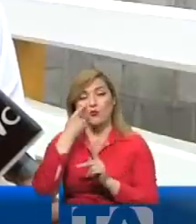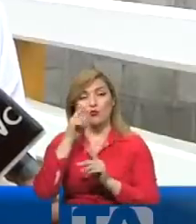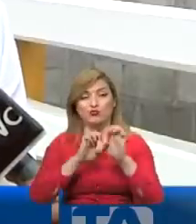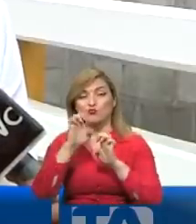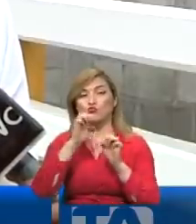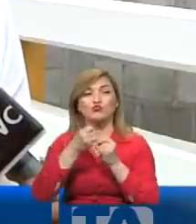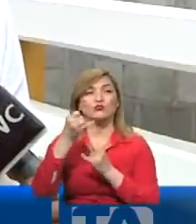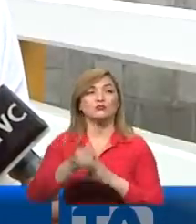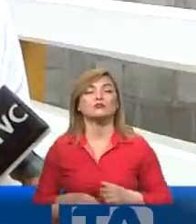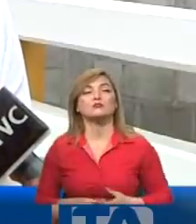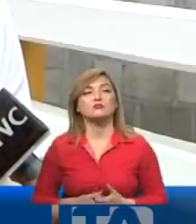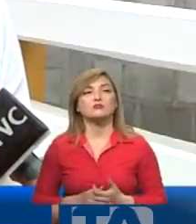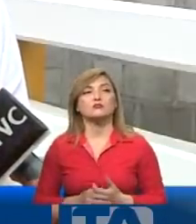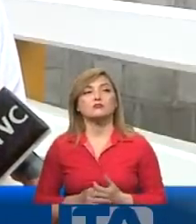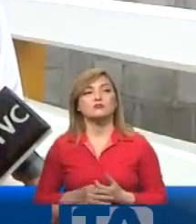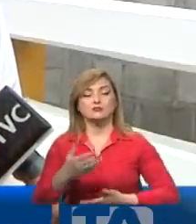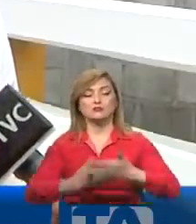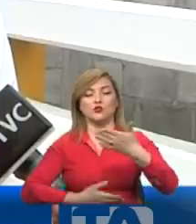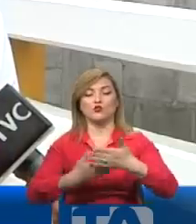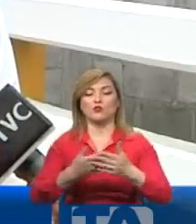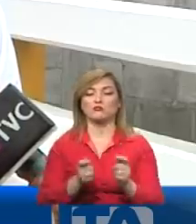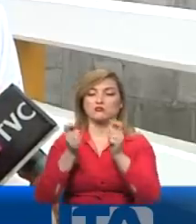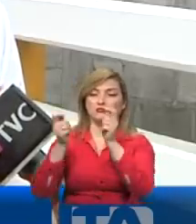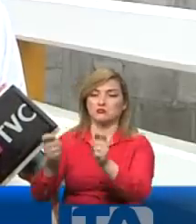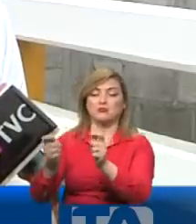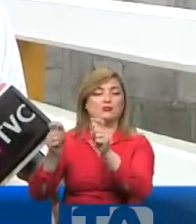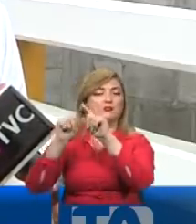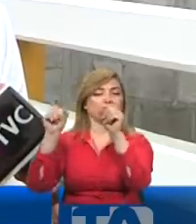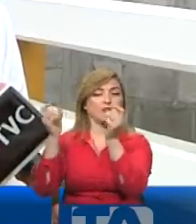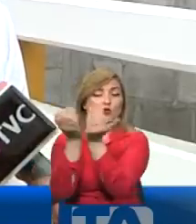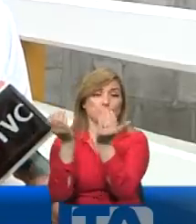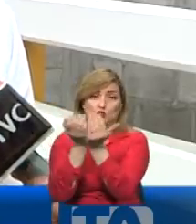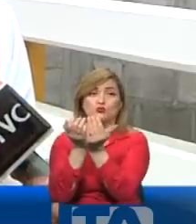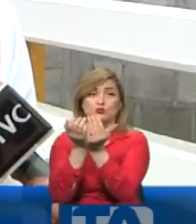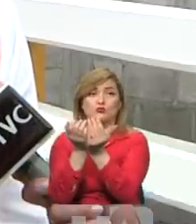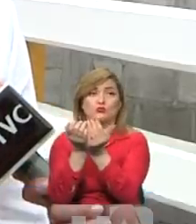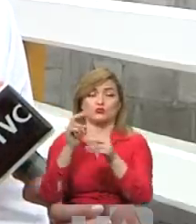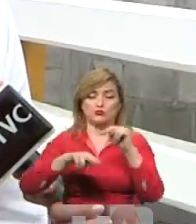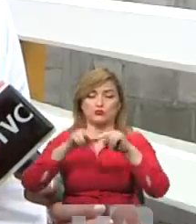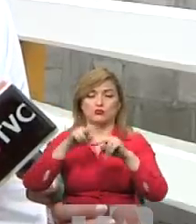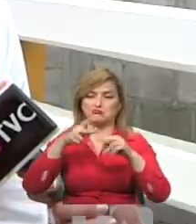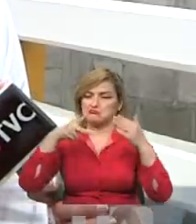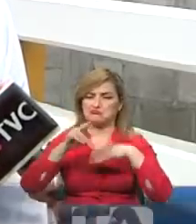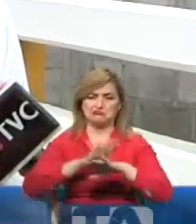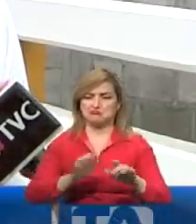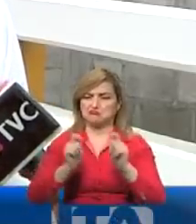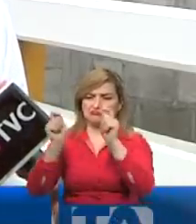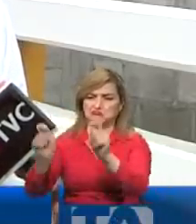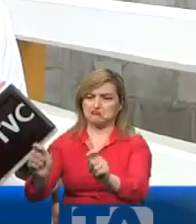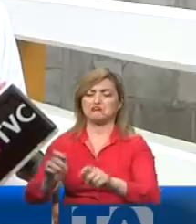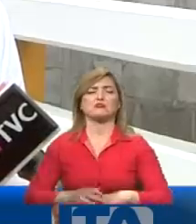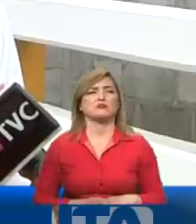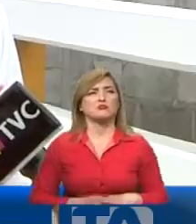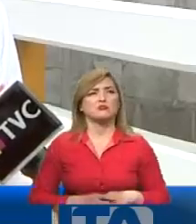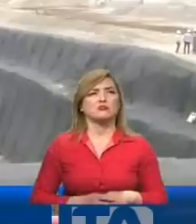se envió el oficio en MGIRS para iniciar el proceso de recepción de obra. Estamos, bueno, combinando